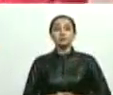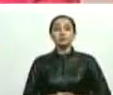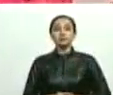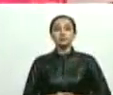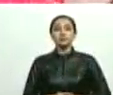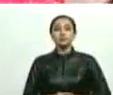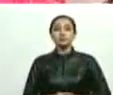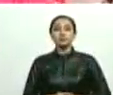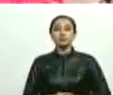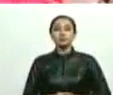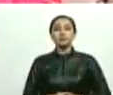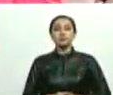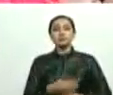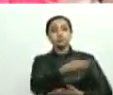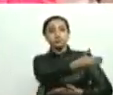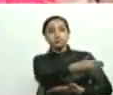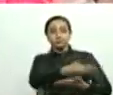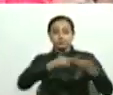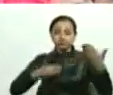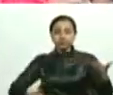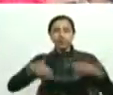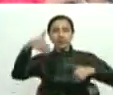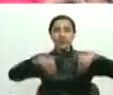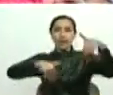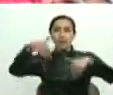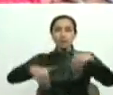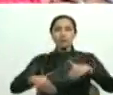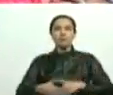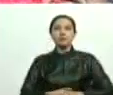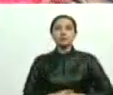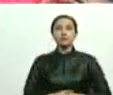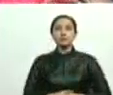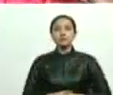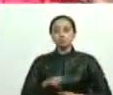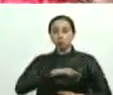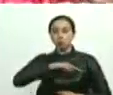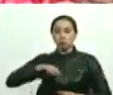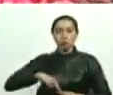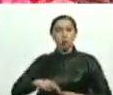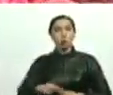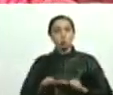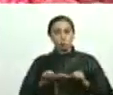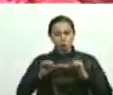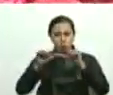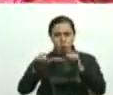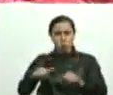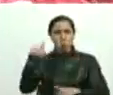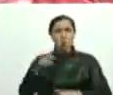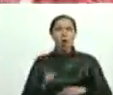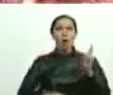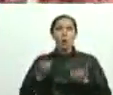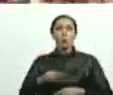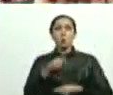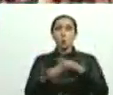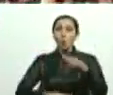Aquí está el reglamento de la campaña electoral. Ya nosotros hemos adelantado algunos elementos de cómo va a